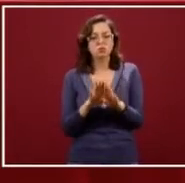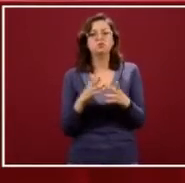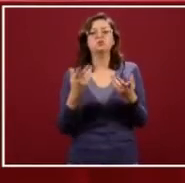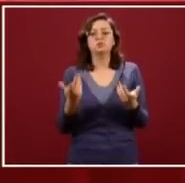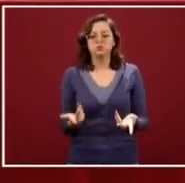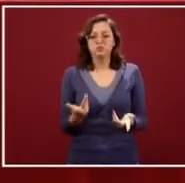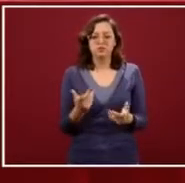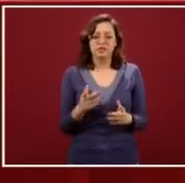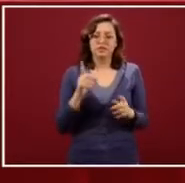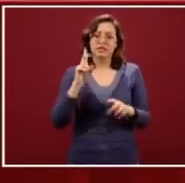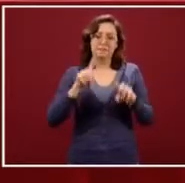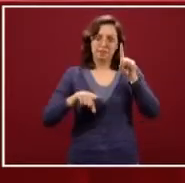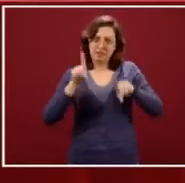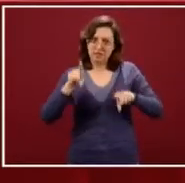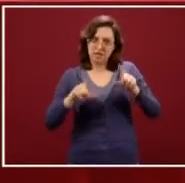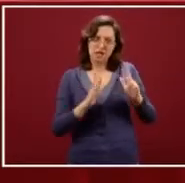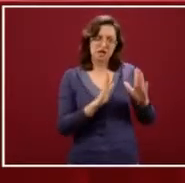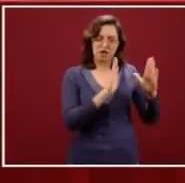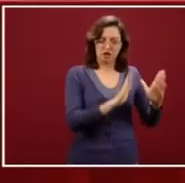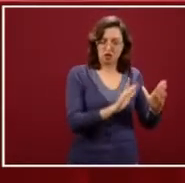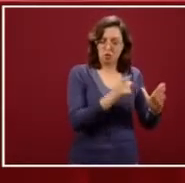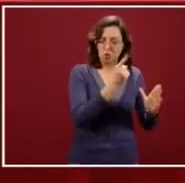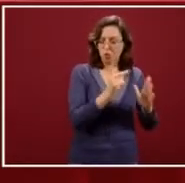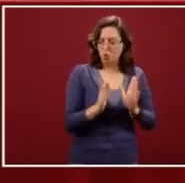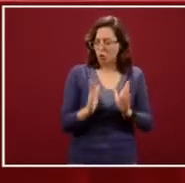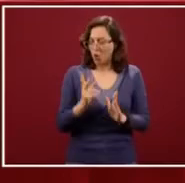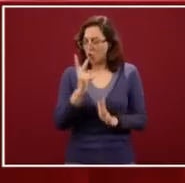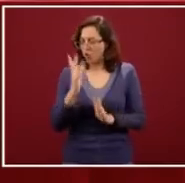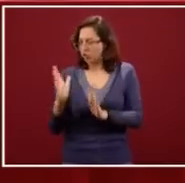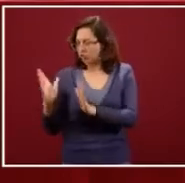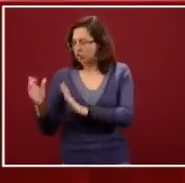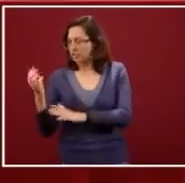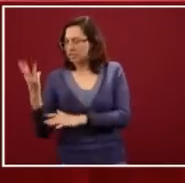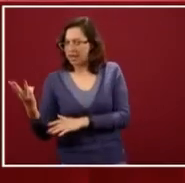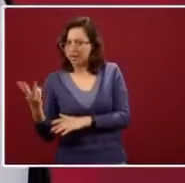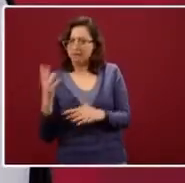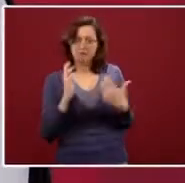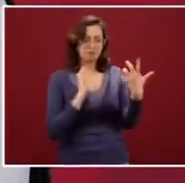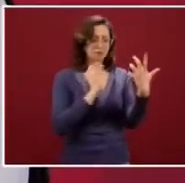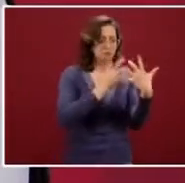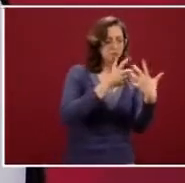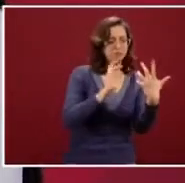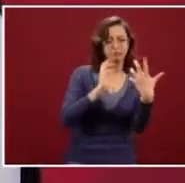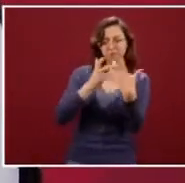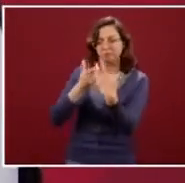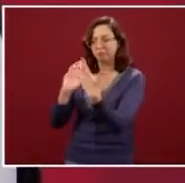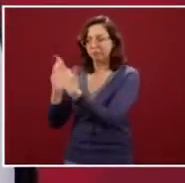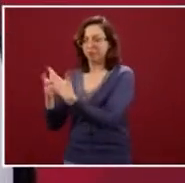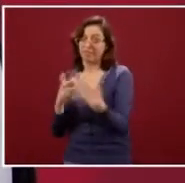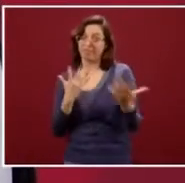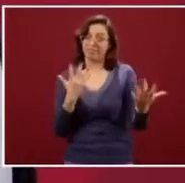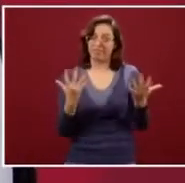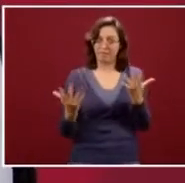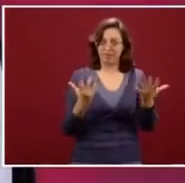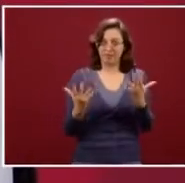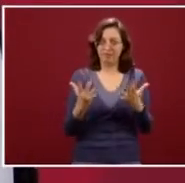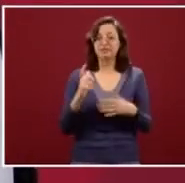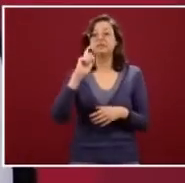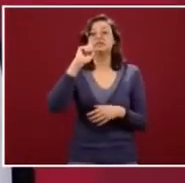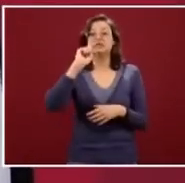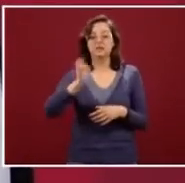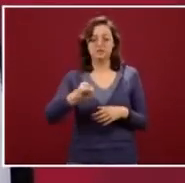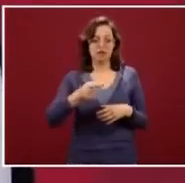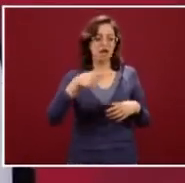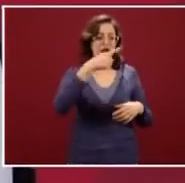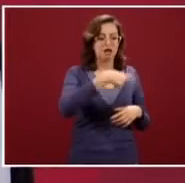de acuerdo a los escenarios. En un inicio de escenario 1, en donde todavía no teníamos la presencia del virus en el